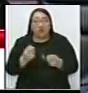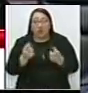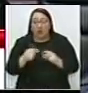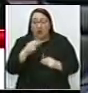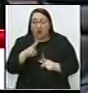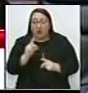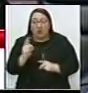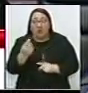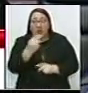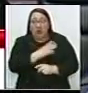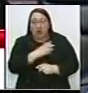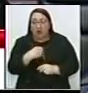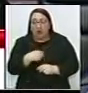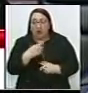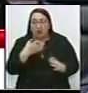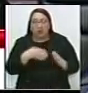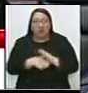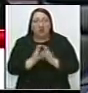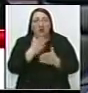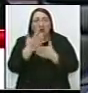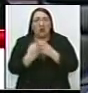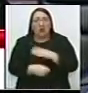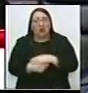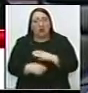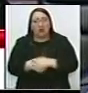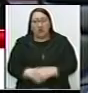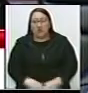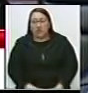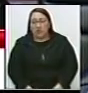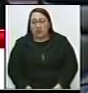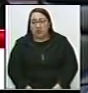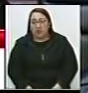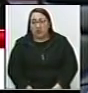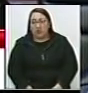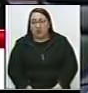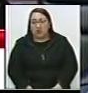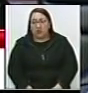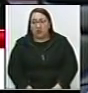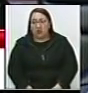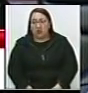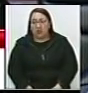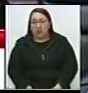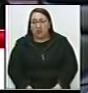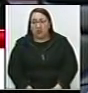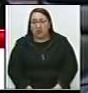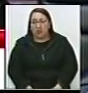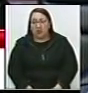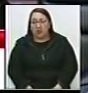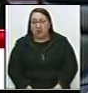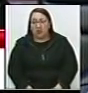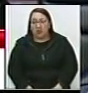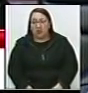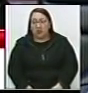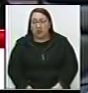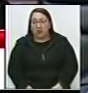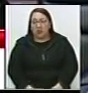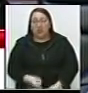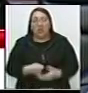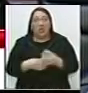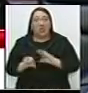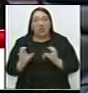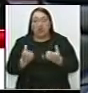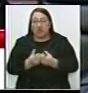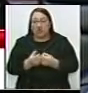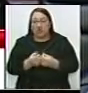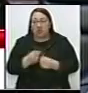vimos al primer gobierno inmiscuido en temas de corrupción. ¿Y qué hizo este Congreso que hoy tiene 5%? Lo que